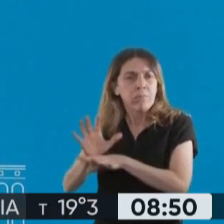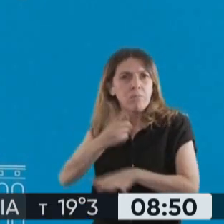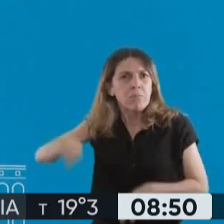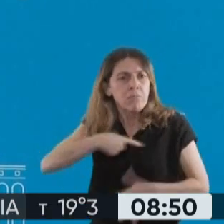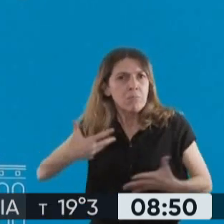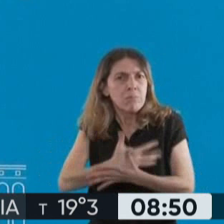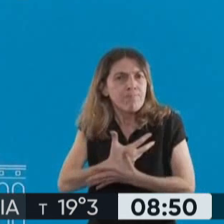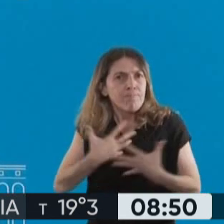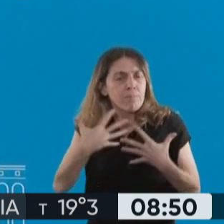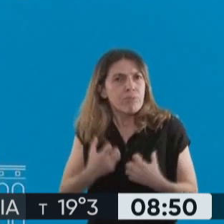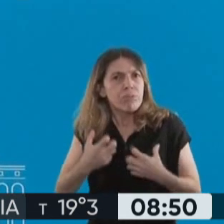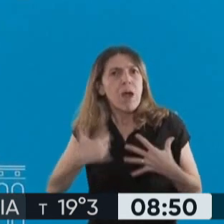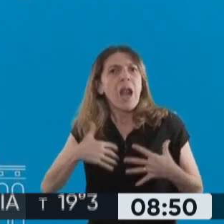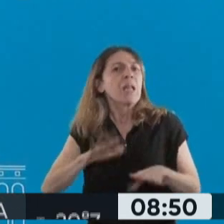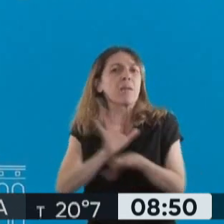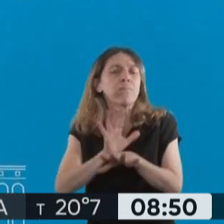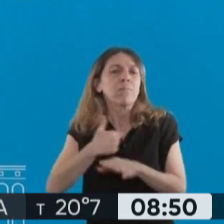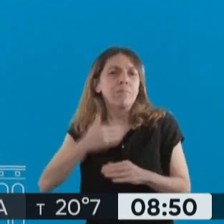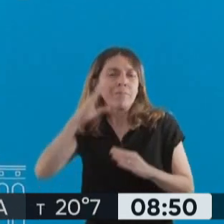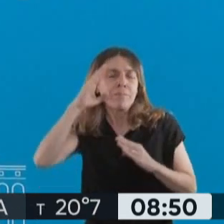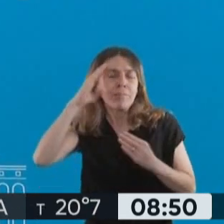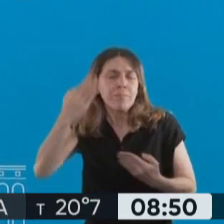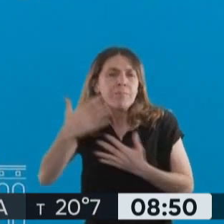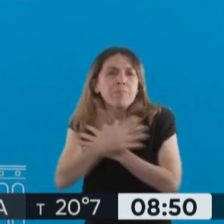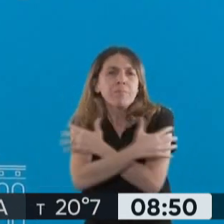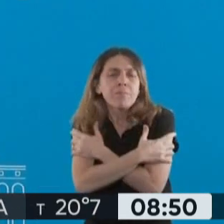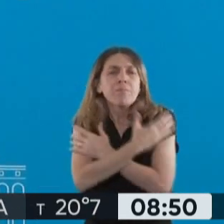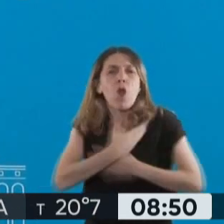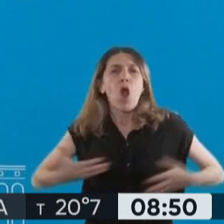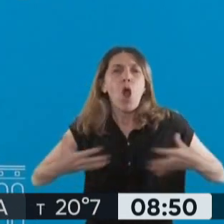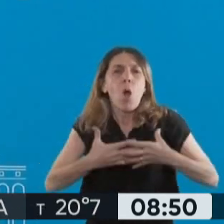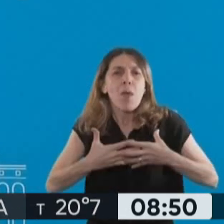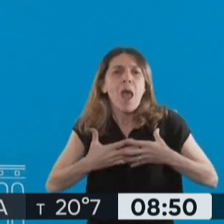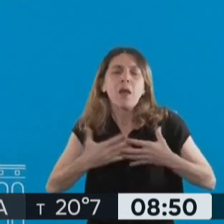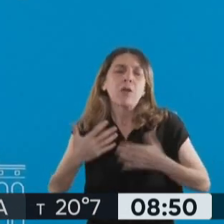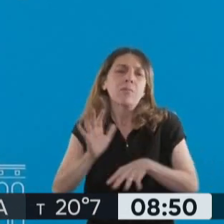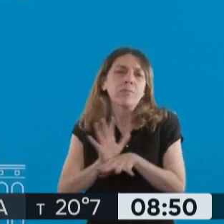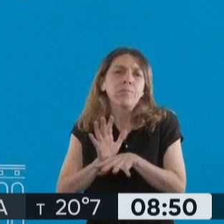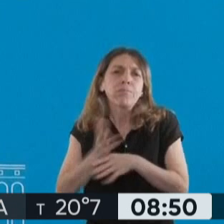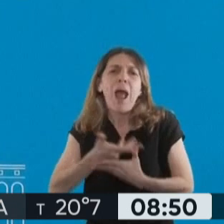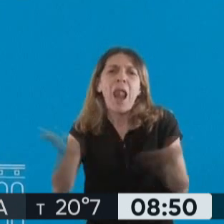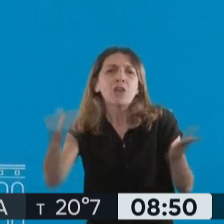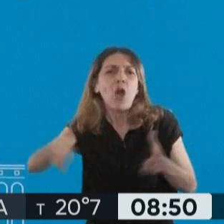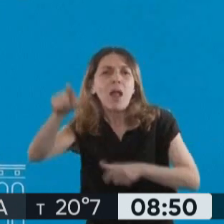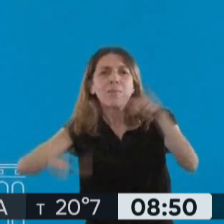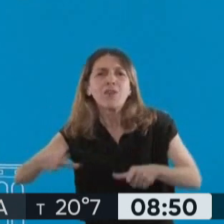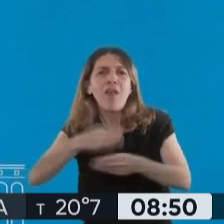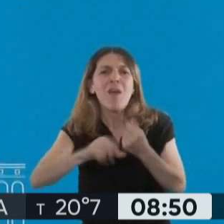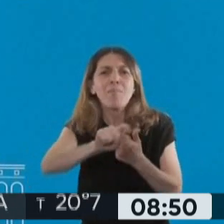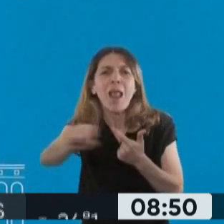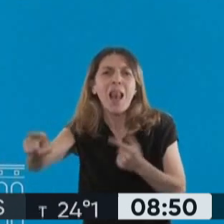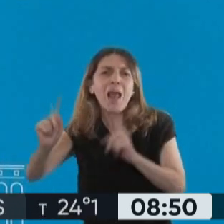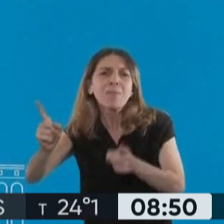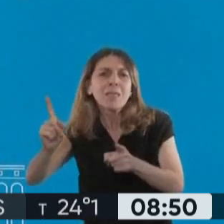un recuerdo afectuoso del Gobierno y de todos, a todas los familiares de las víctimas del atentado a